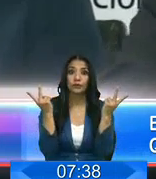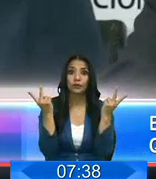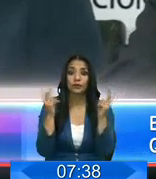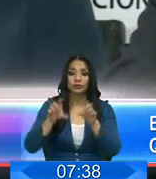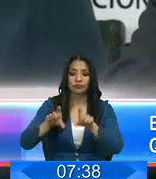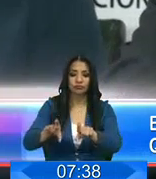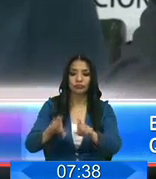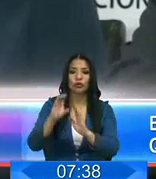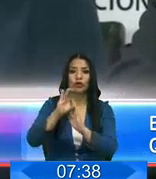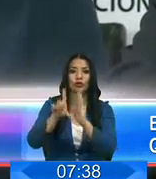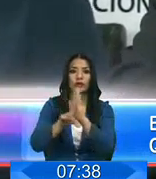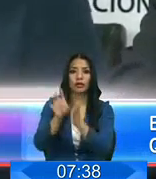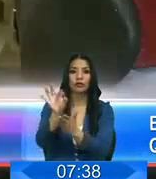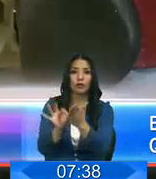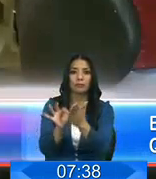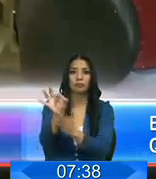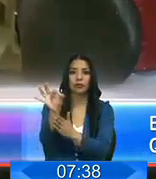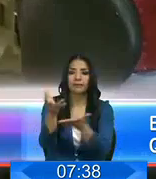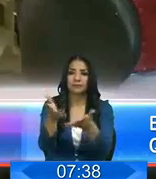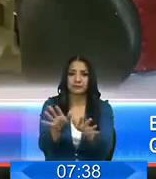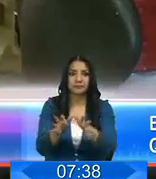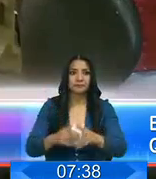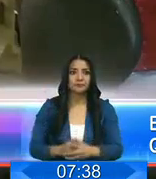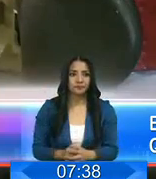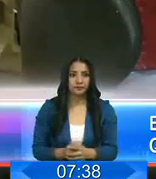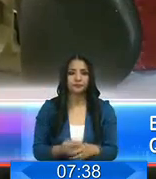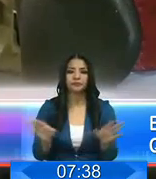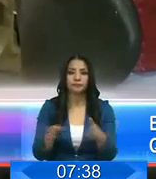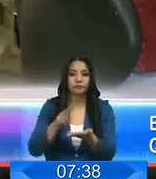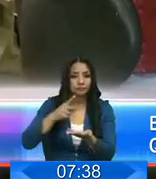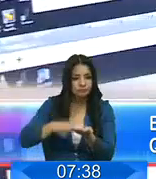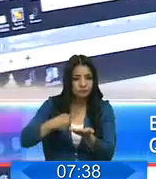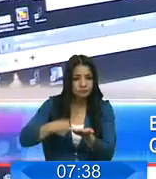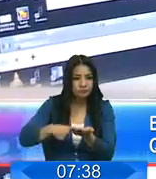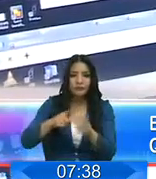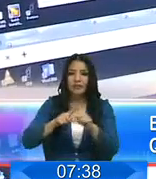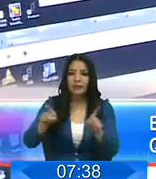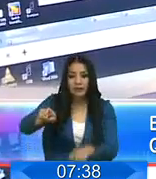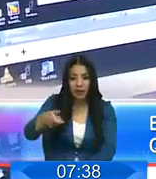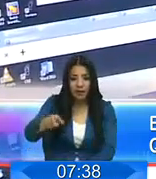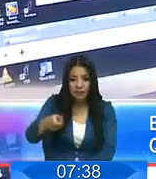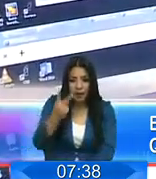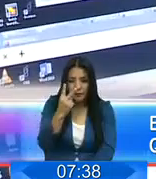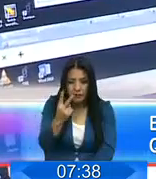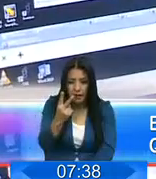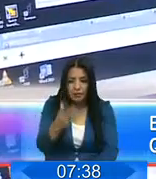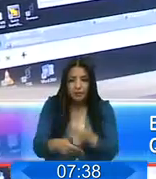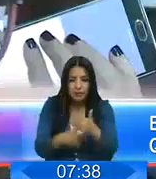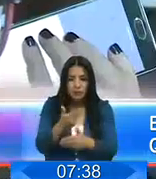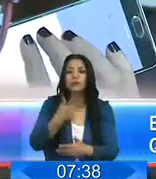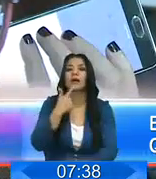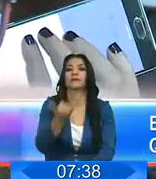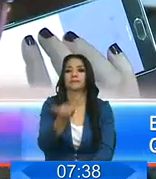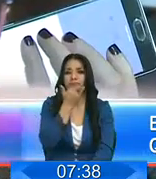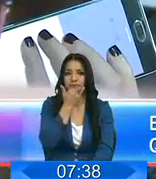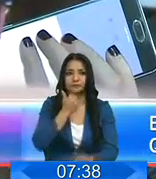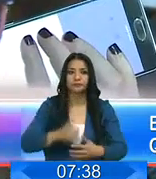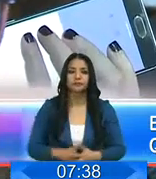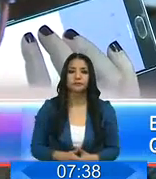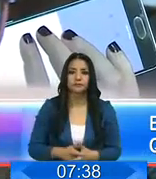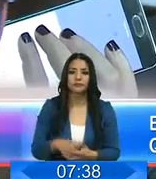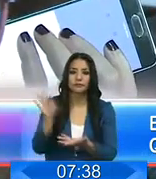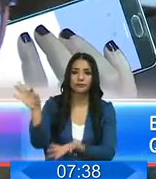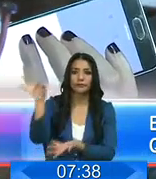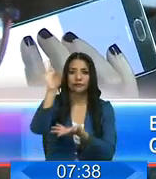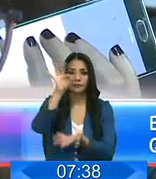código de autorización del CNE. Estas entran a análisis por varios canales antes que se emita una posible sanción. Las delegaciones